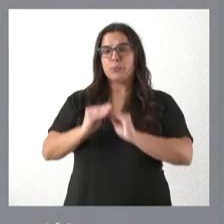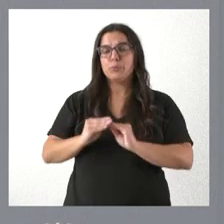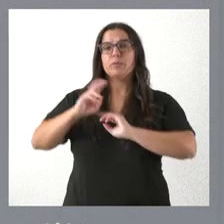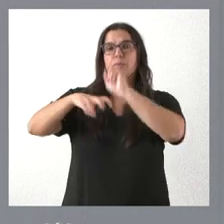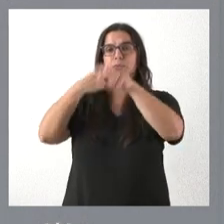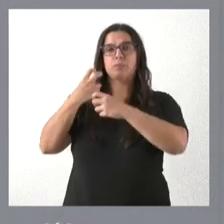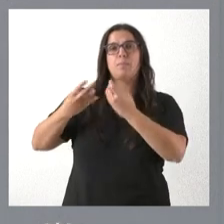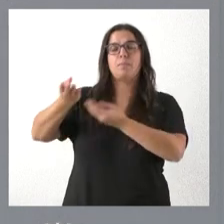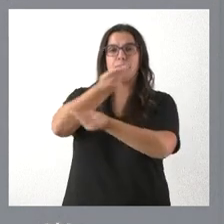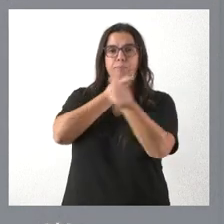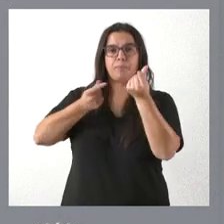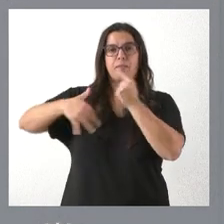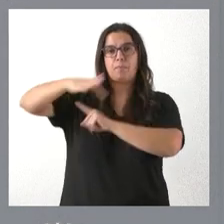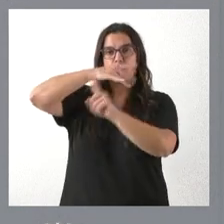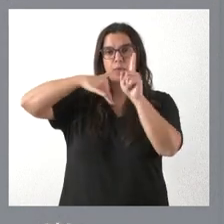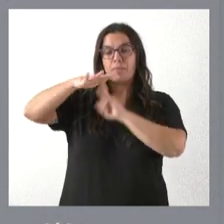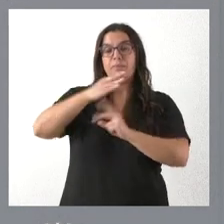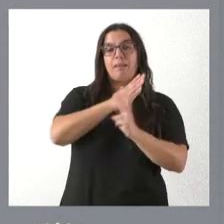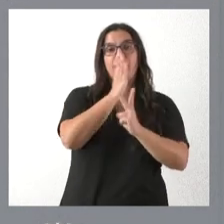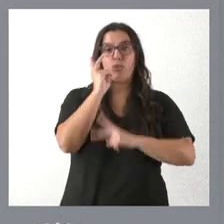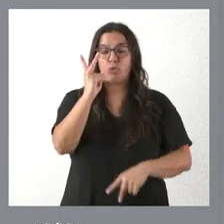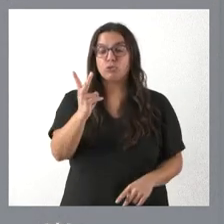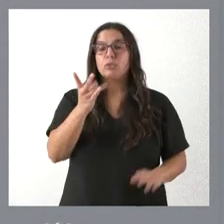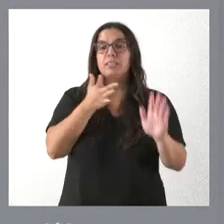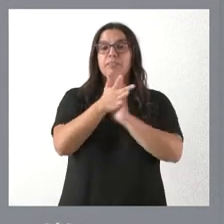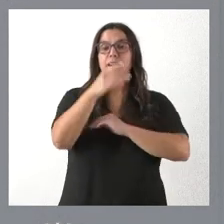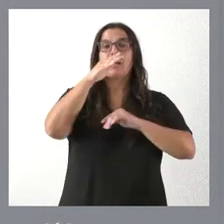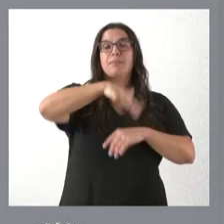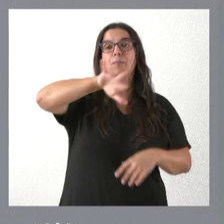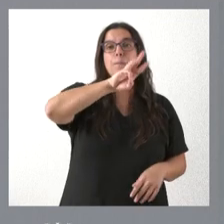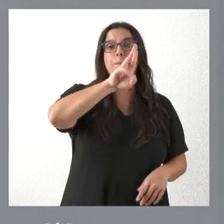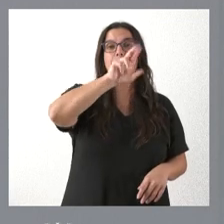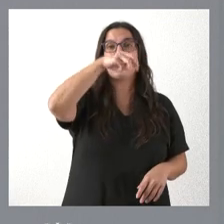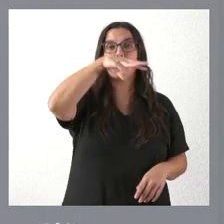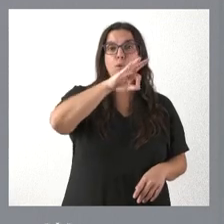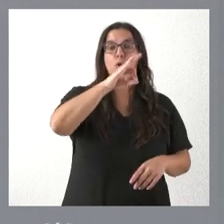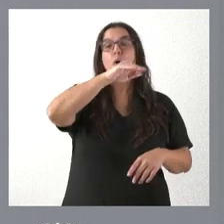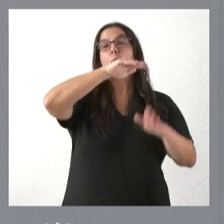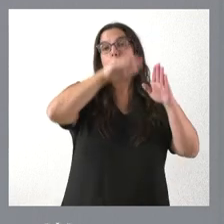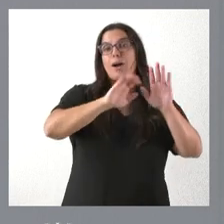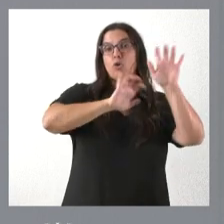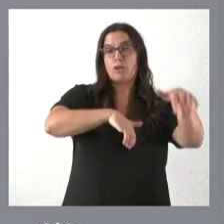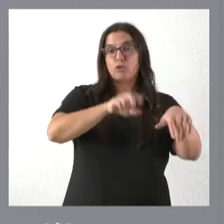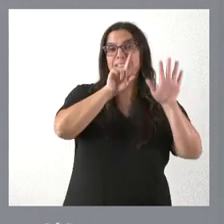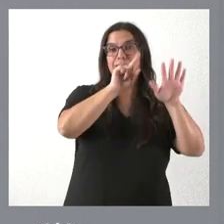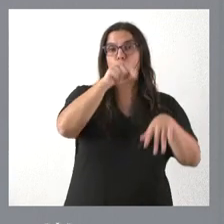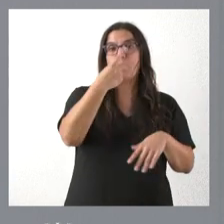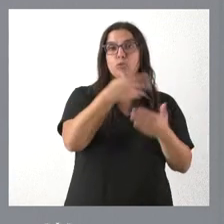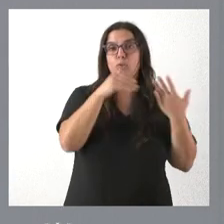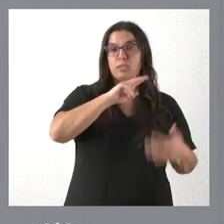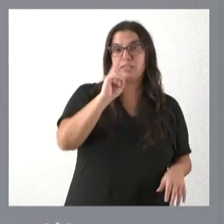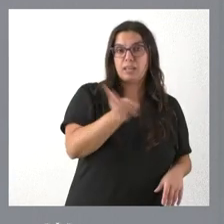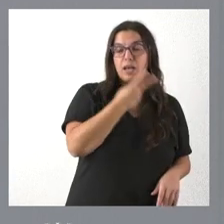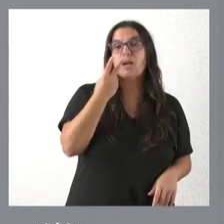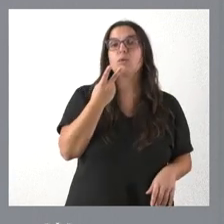ambiental las dos iniciativas como les digo es por un lado páramo bajo secano en León 6,2 millones de euros